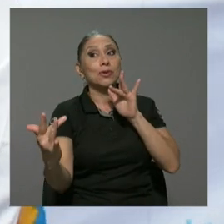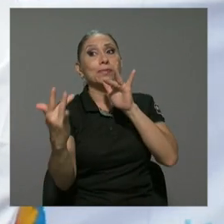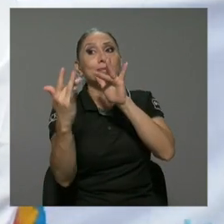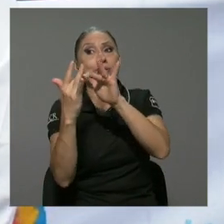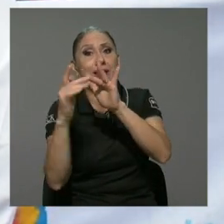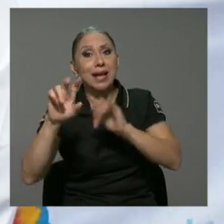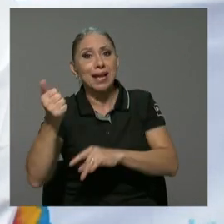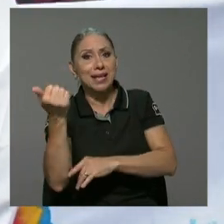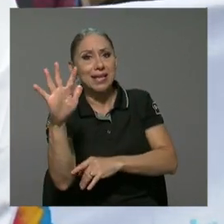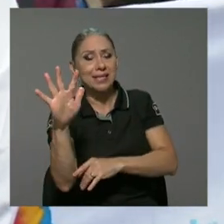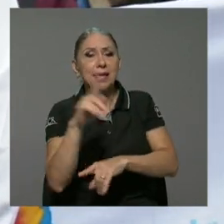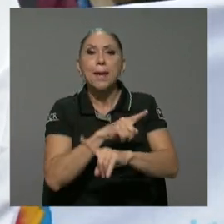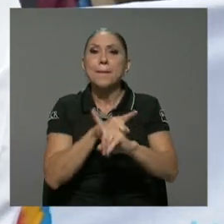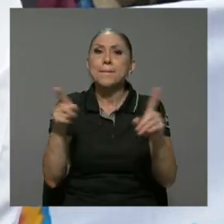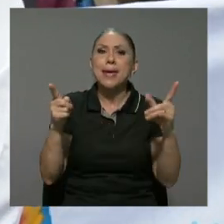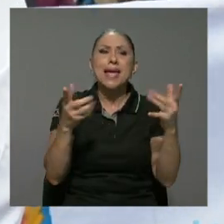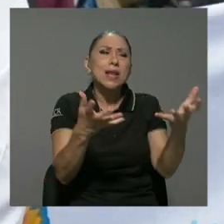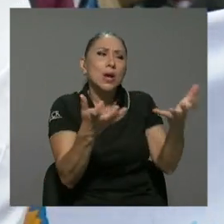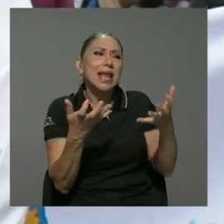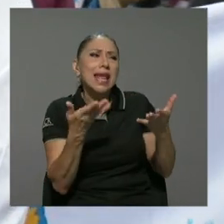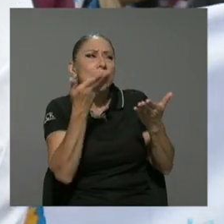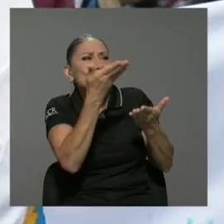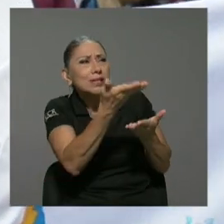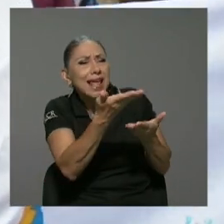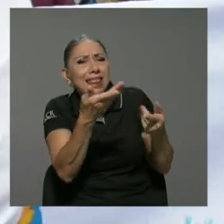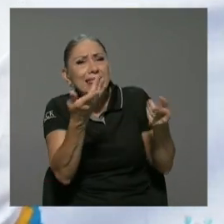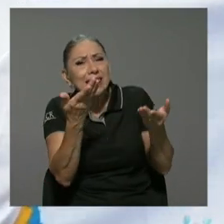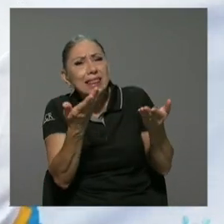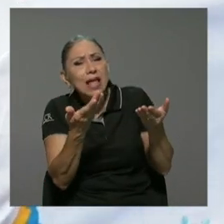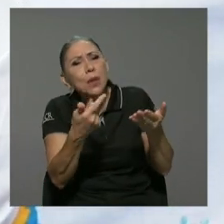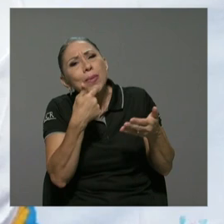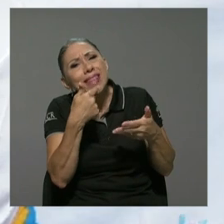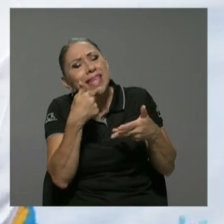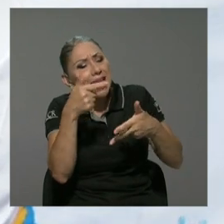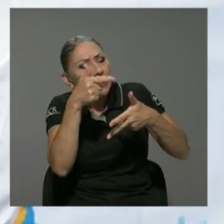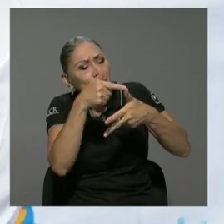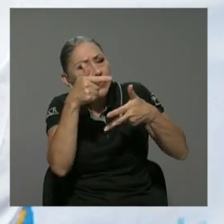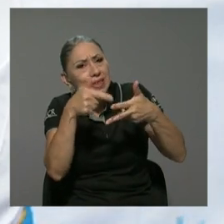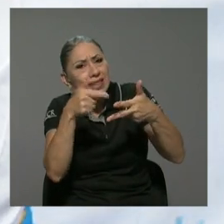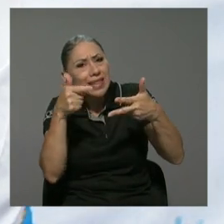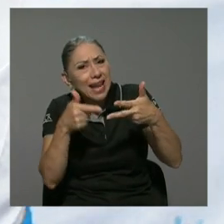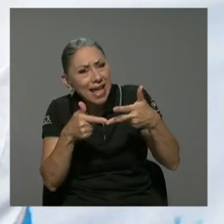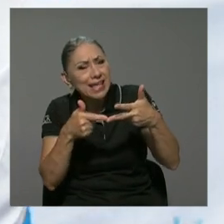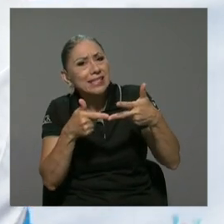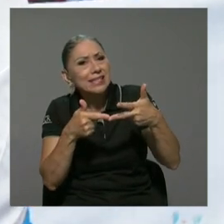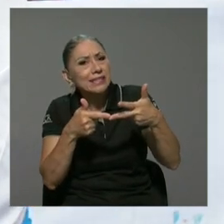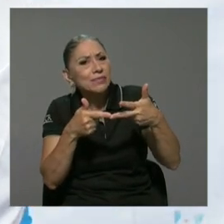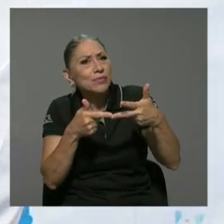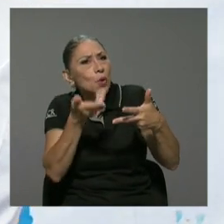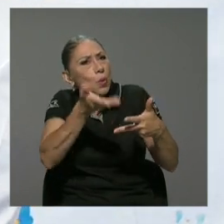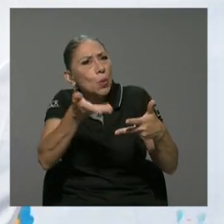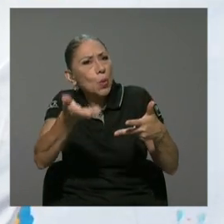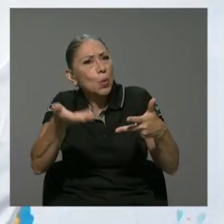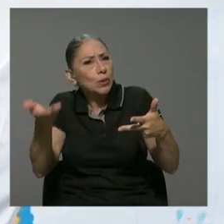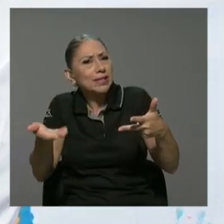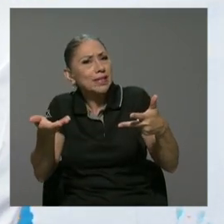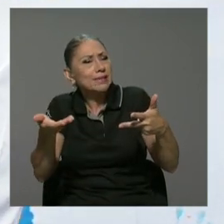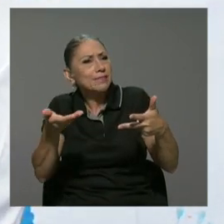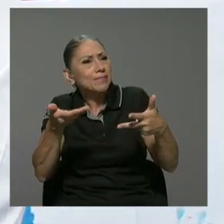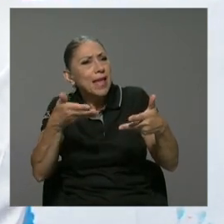pero no quería dejar de que usted tal vez me enumerara las tres afectaciones que en el Consejo Universitario ustedes